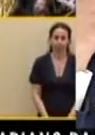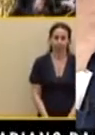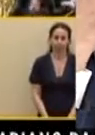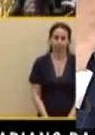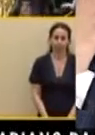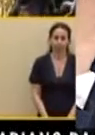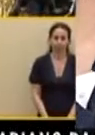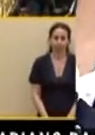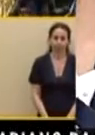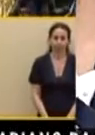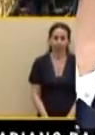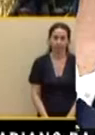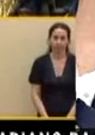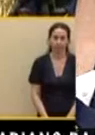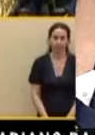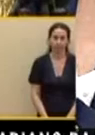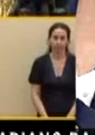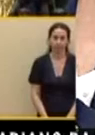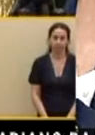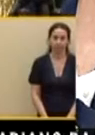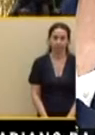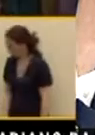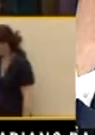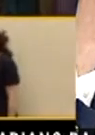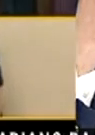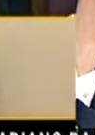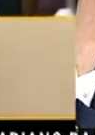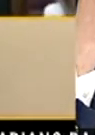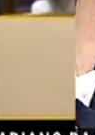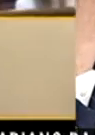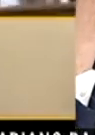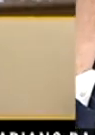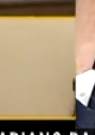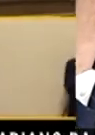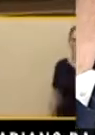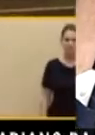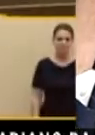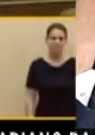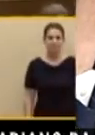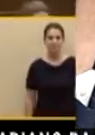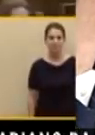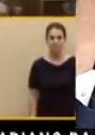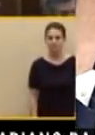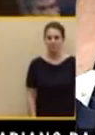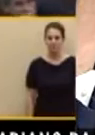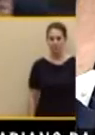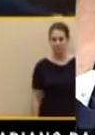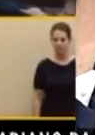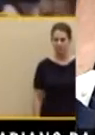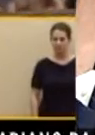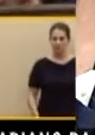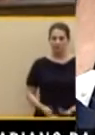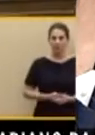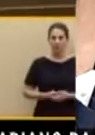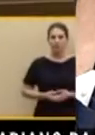el nuevo esto que decía roberto digo siempre una frase que me gusta mucho para describir la realidad la economía española es